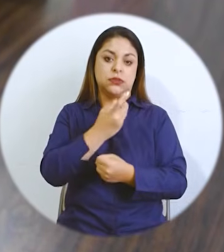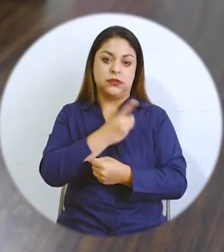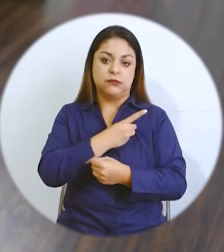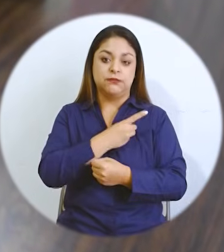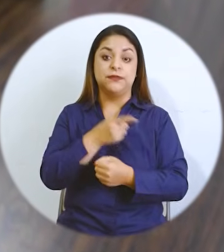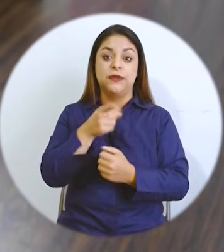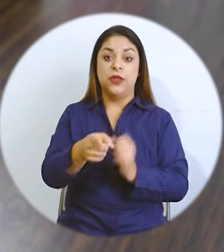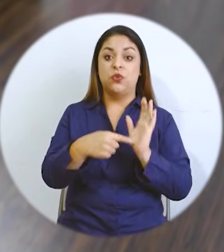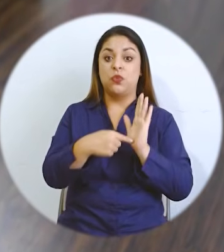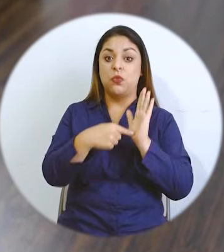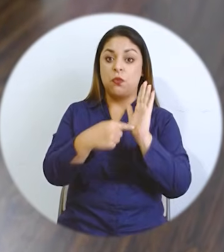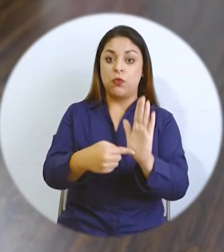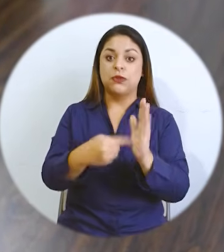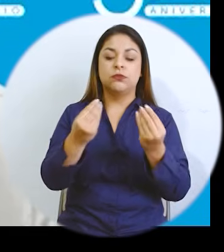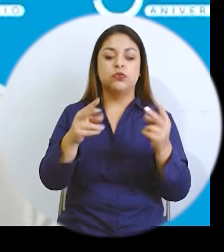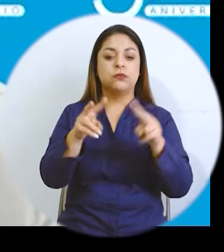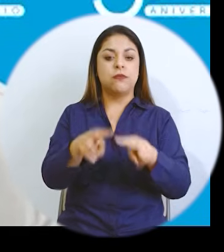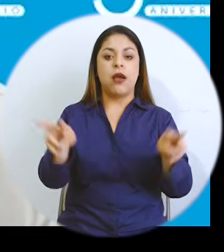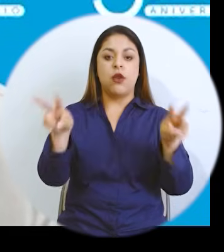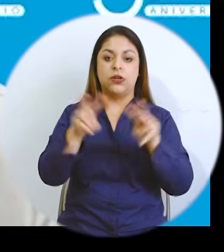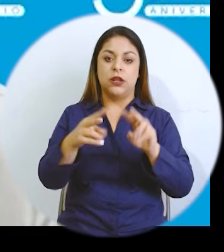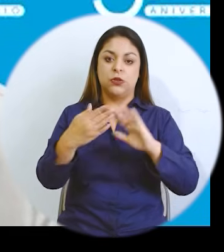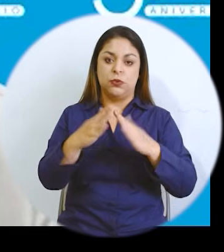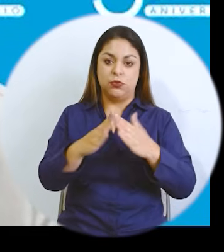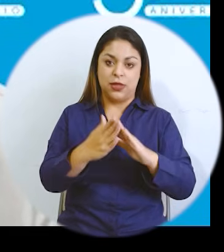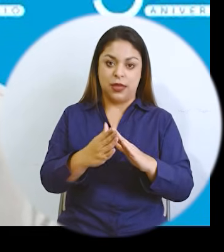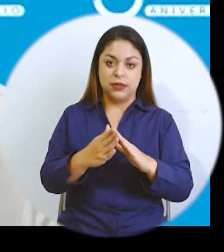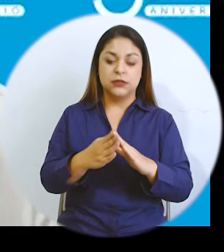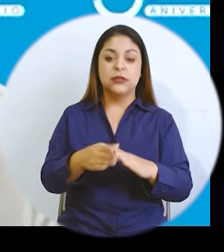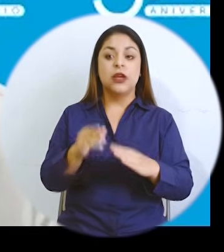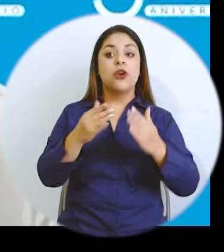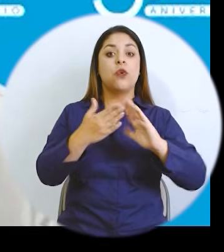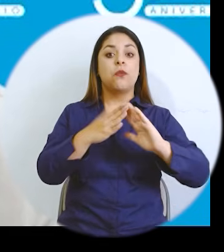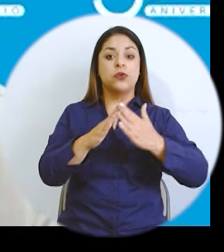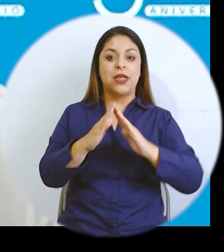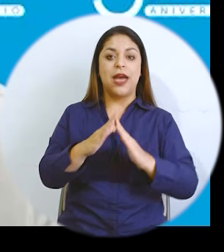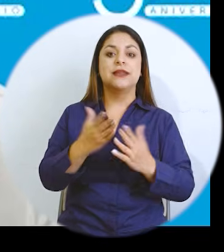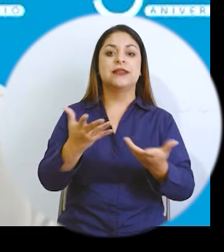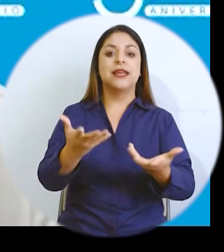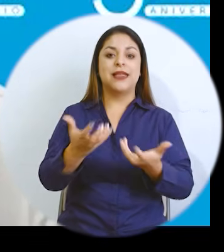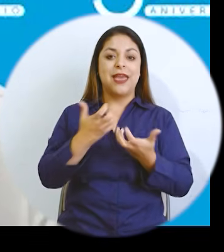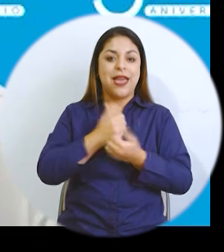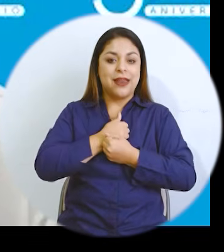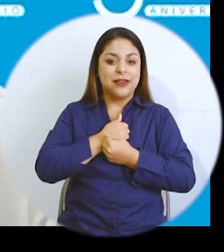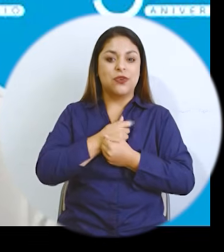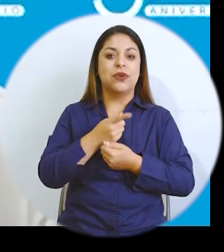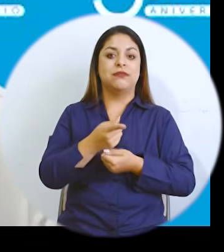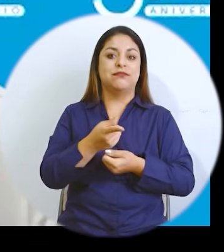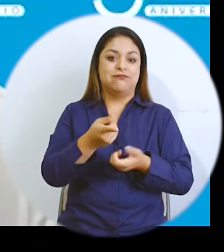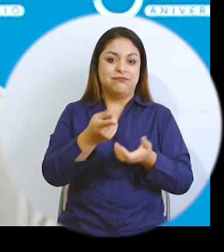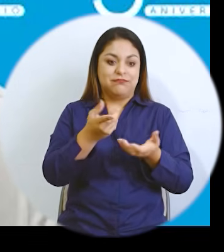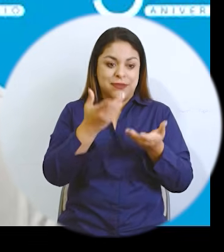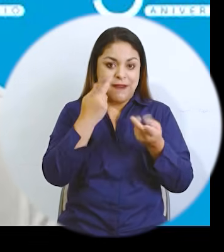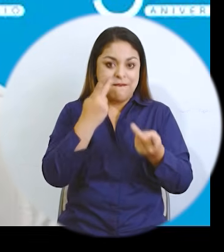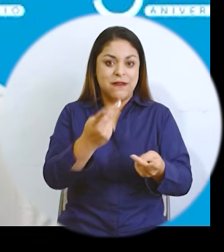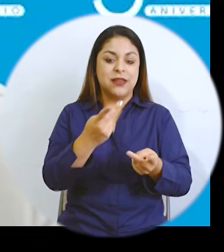que demuestra mucho de los valores de las comunidades, esas comunidades que aprecian lo que tienen y que ven el